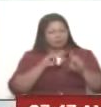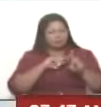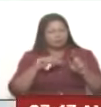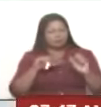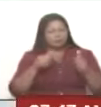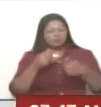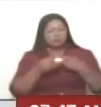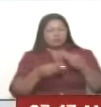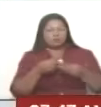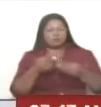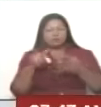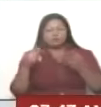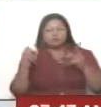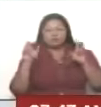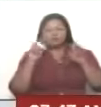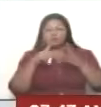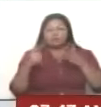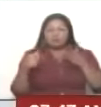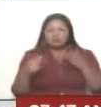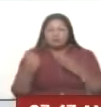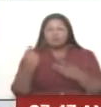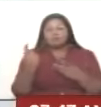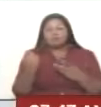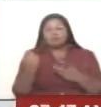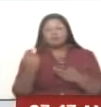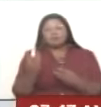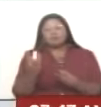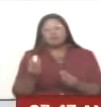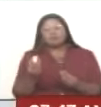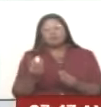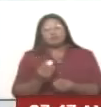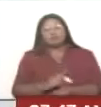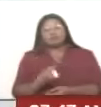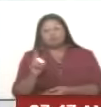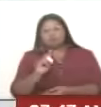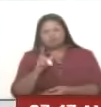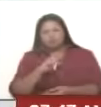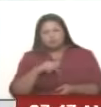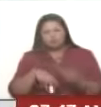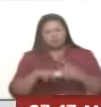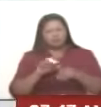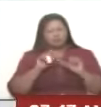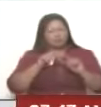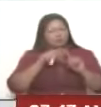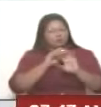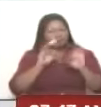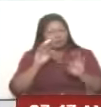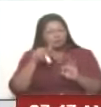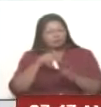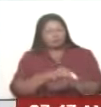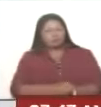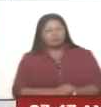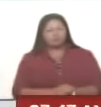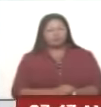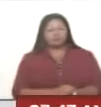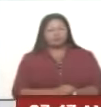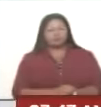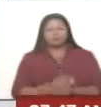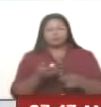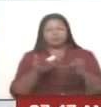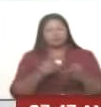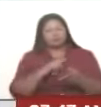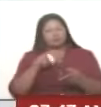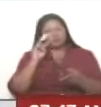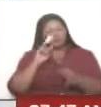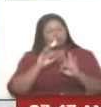nuevos frutos. Nos falta mucho para llegar nuevamente a donde estábamos, pero el camino es el correcto. Y el único gobierno que garantiza esto es el